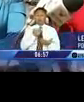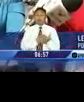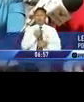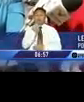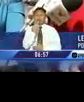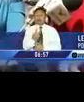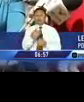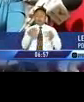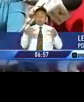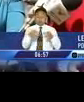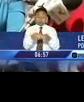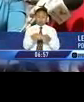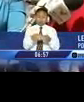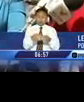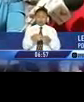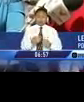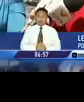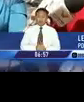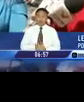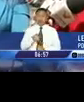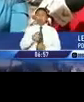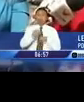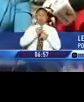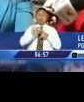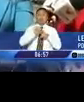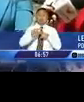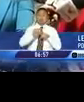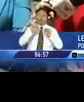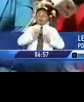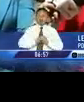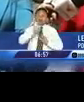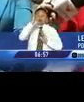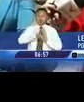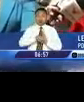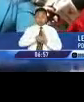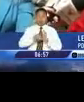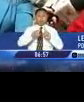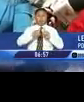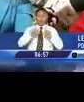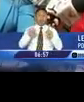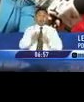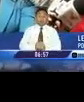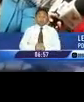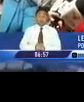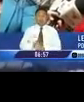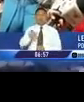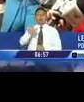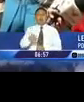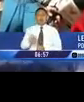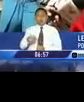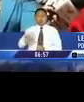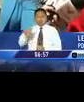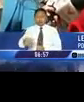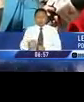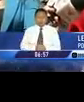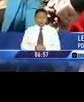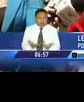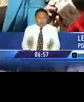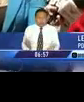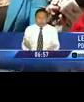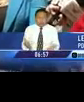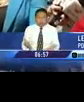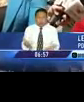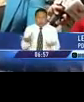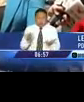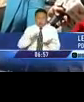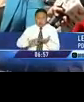el tema de los créditos, en el alivio financiero. Pero sin embargo, la gente en la práctica no hay nada aún.